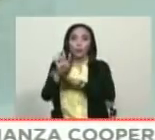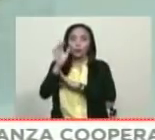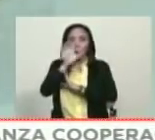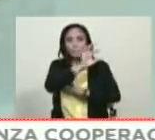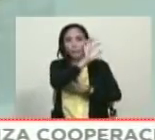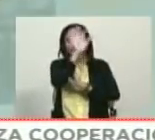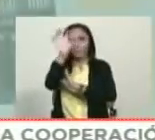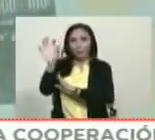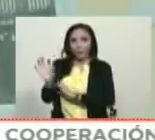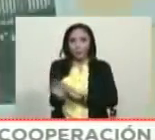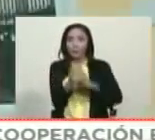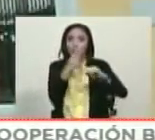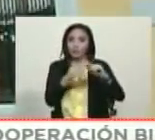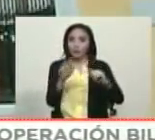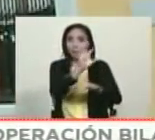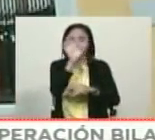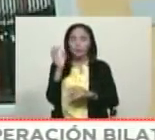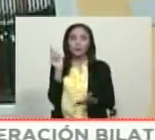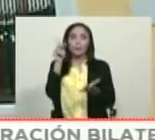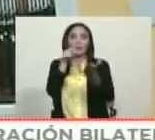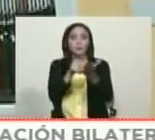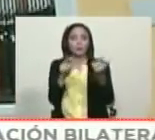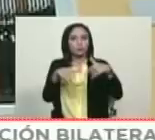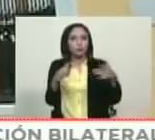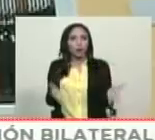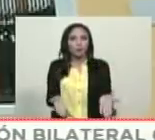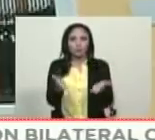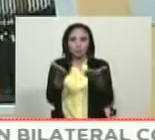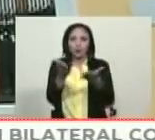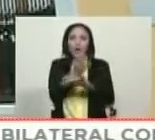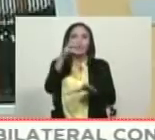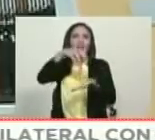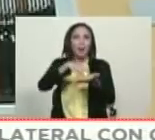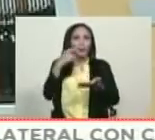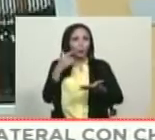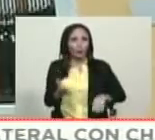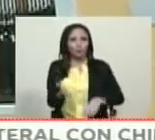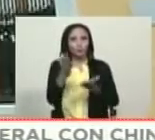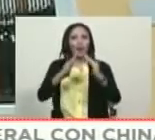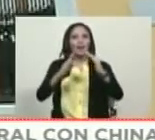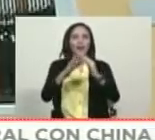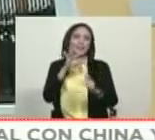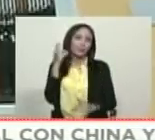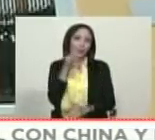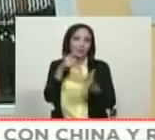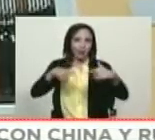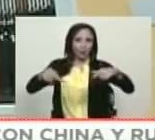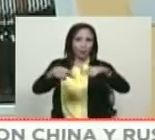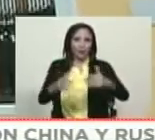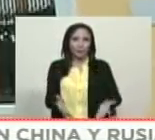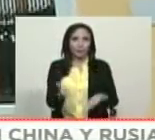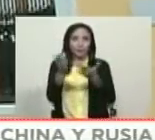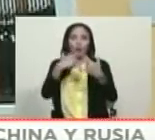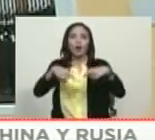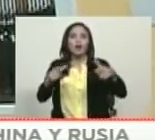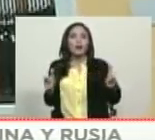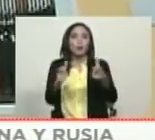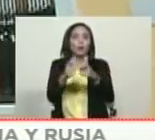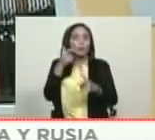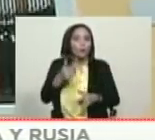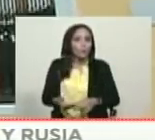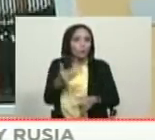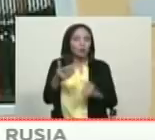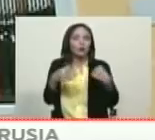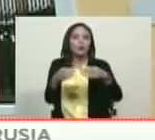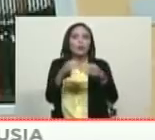94 delegaciones están presentes y acá en la casa amarilla antonio josé de sucre tendrá lugar esta reunión con estos movimientos